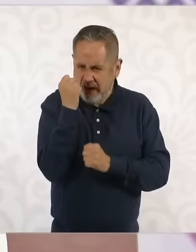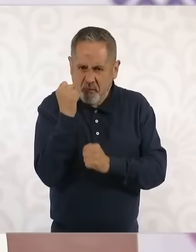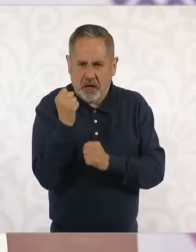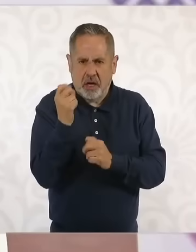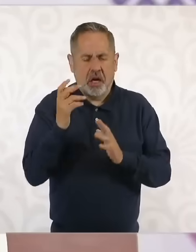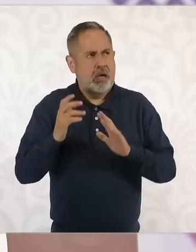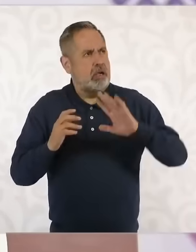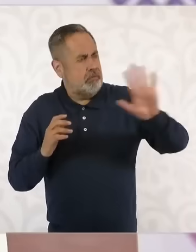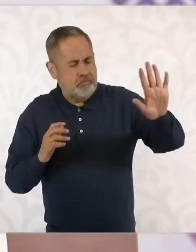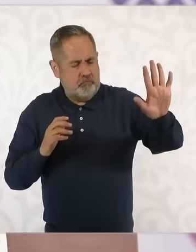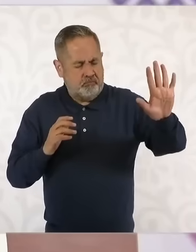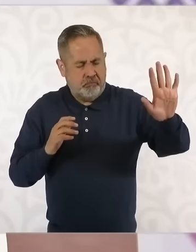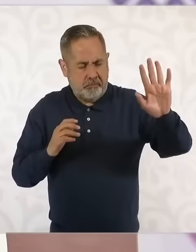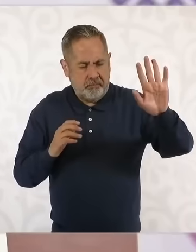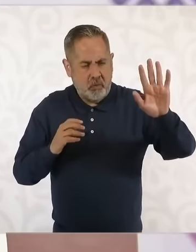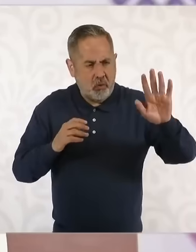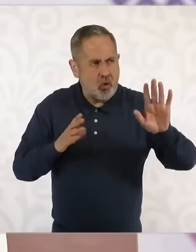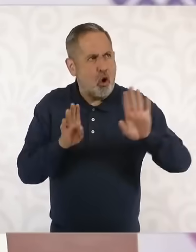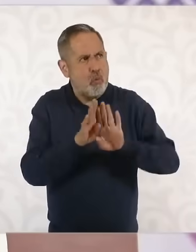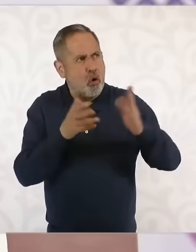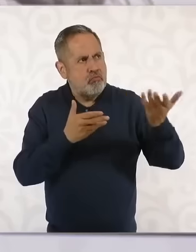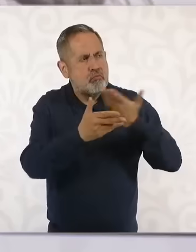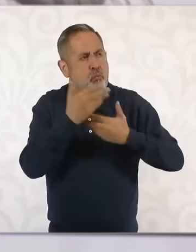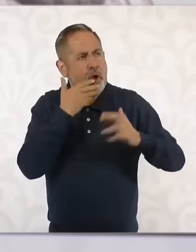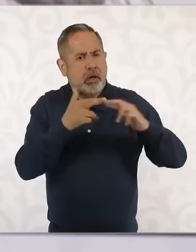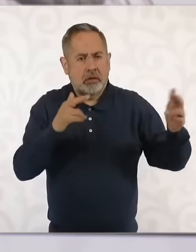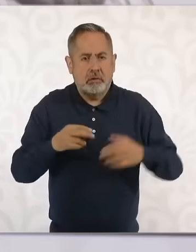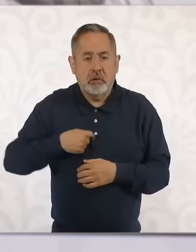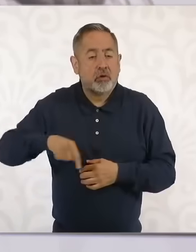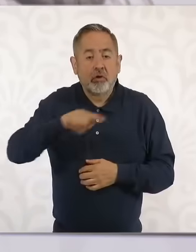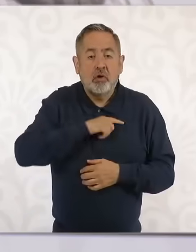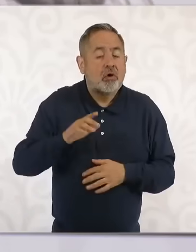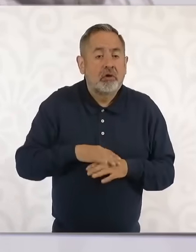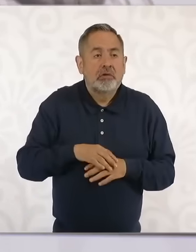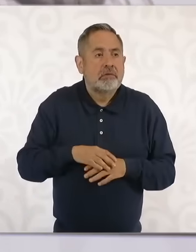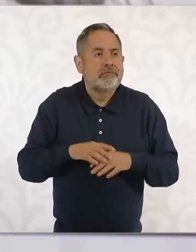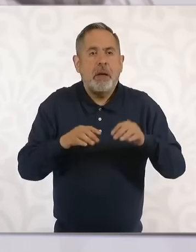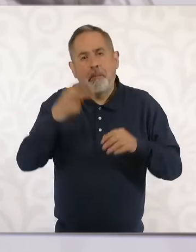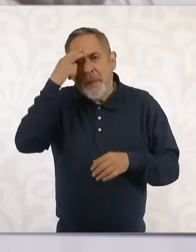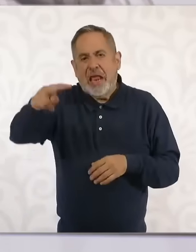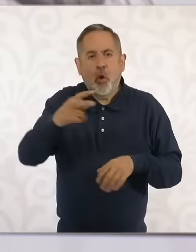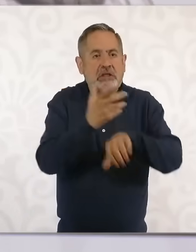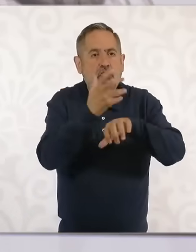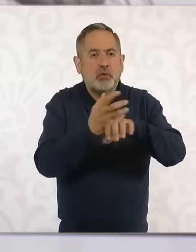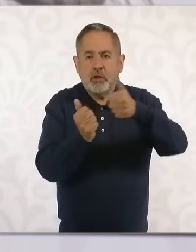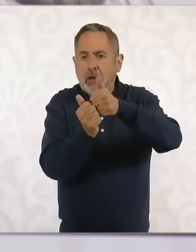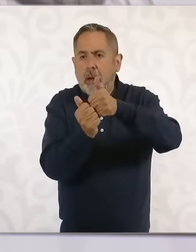mantener y buscar siempre una buena relación. No nos vamos a ir a ningún lado, somos vecinos para siempre.